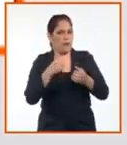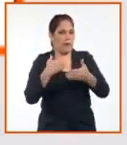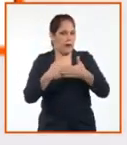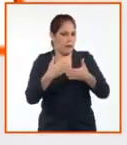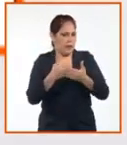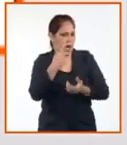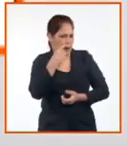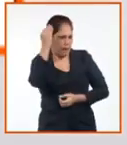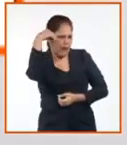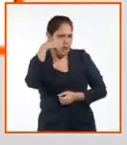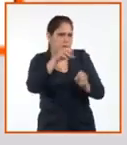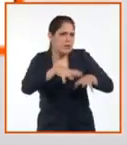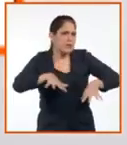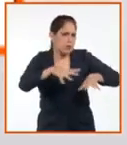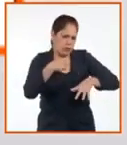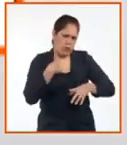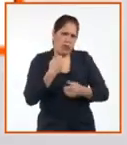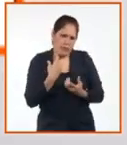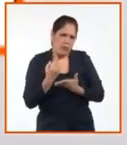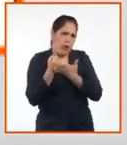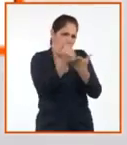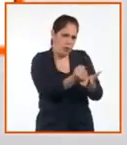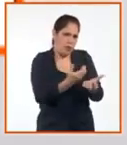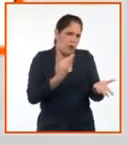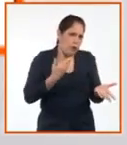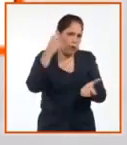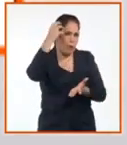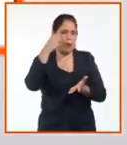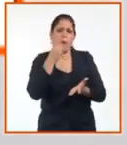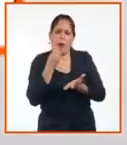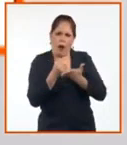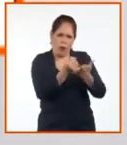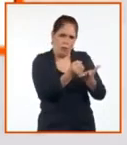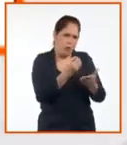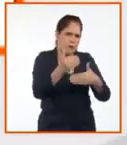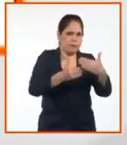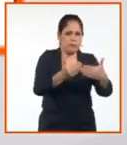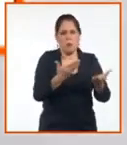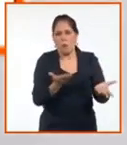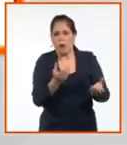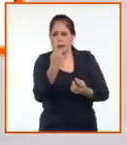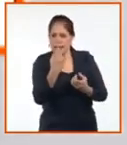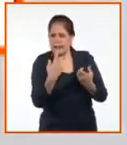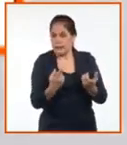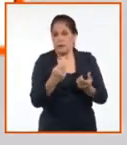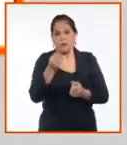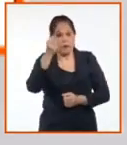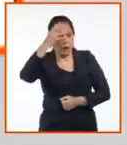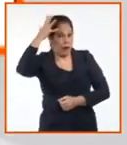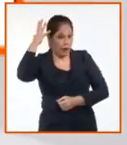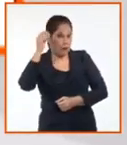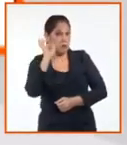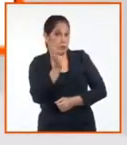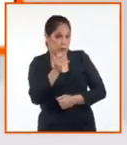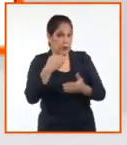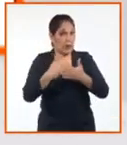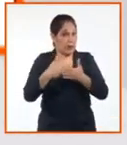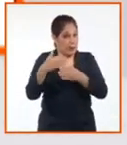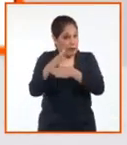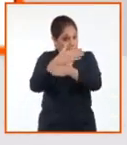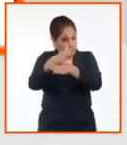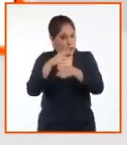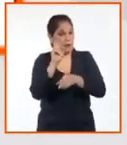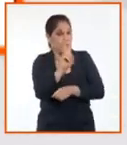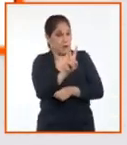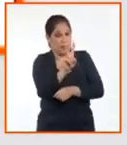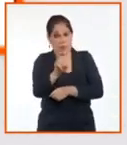conocer para apoyar todo esto todo estos procesos presidenta estaban varias varias las empresas que contaban con mucha